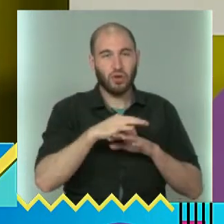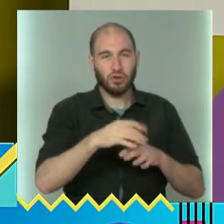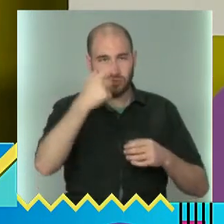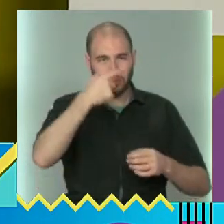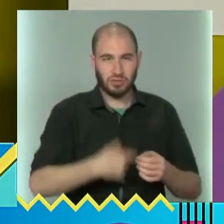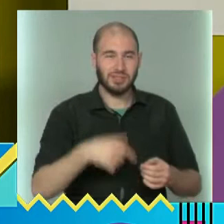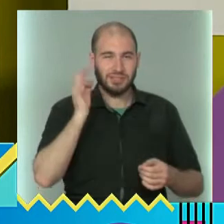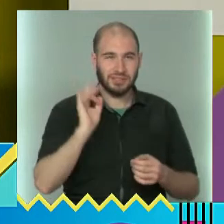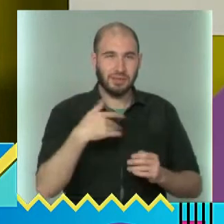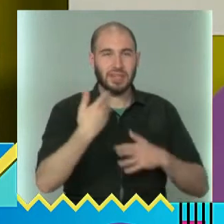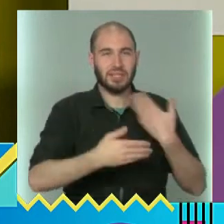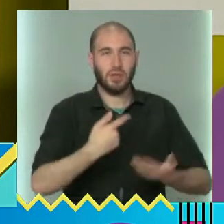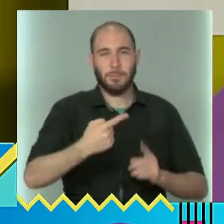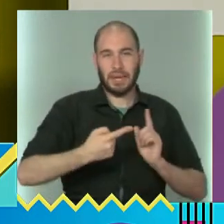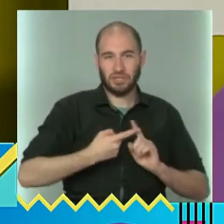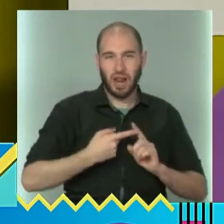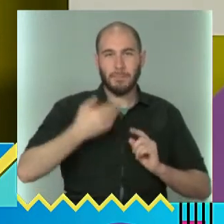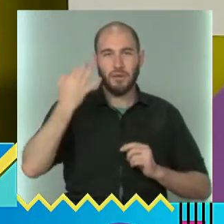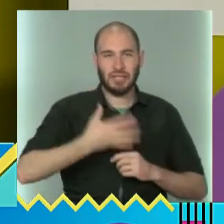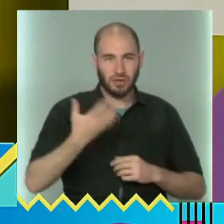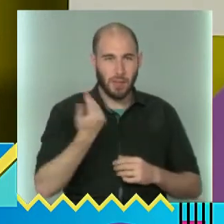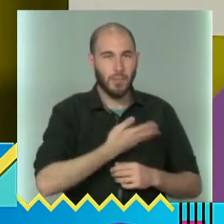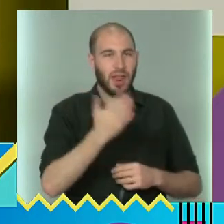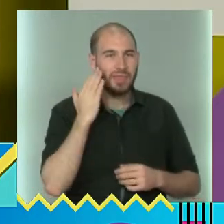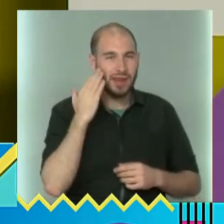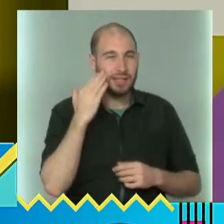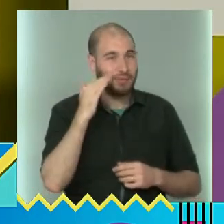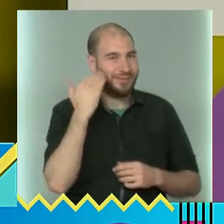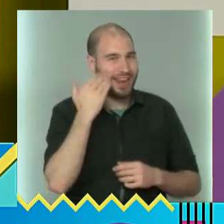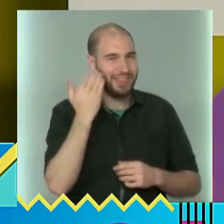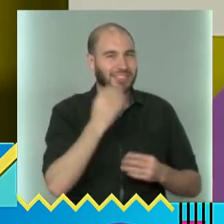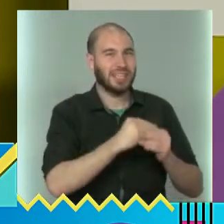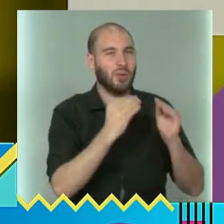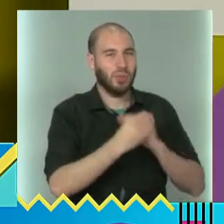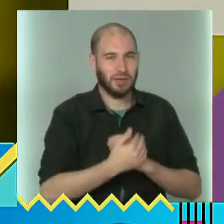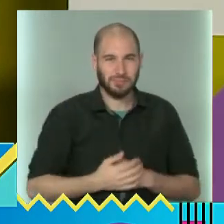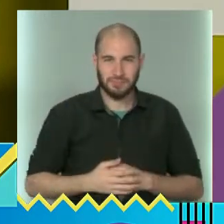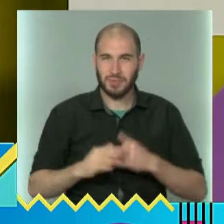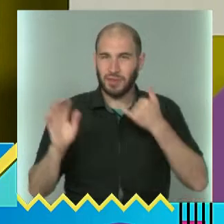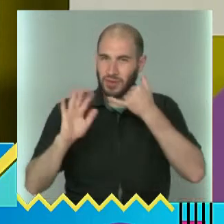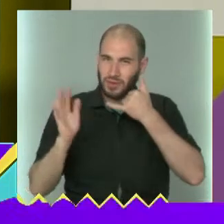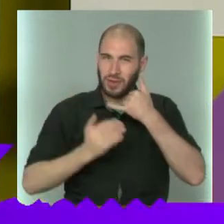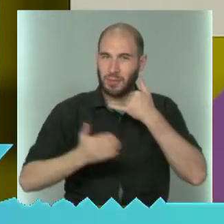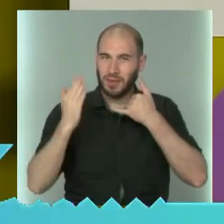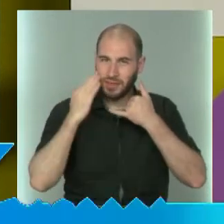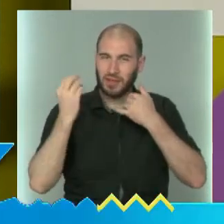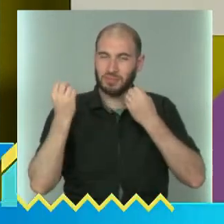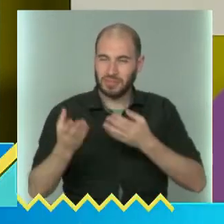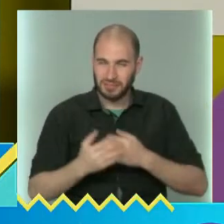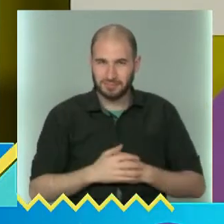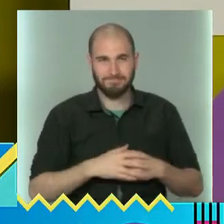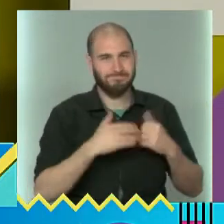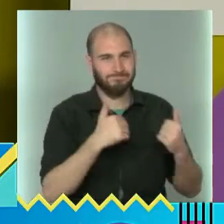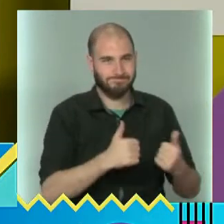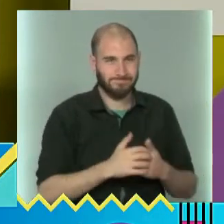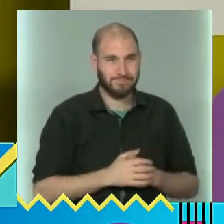ontológico especializado en desarrollo personal y profesional. Fernando, buenas tardes. Fernando Oviedo te saluda. Hola Fernanda, buenas tardes. ¿Cómo te va? Bien,